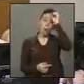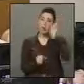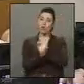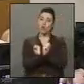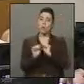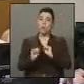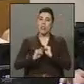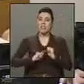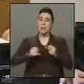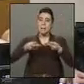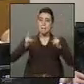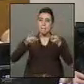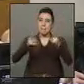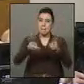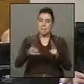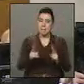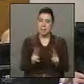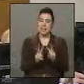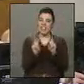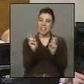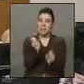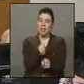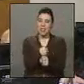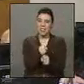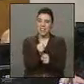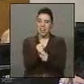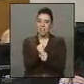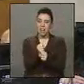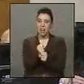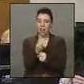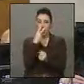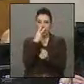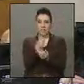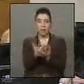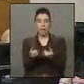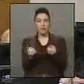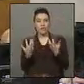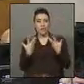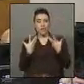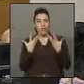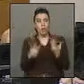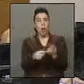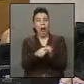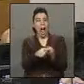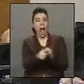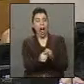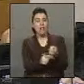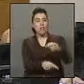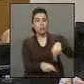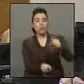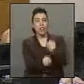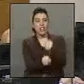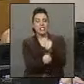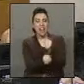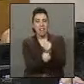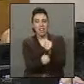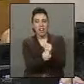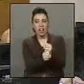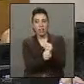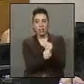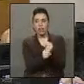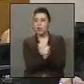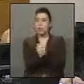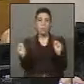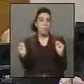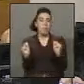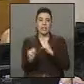seguir permitiendo, en particular en materia laboral, donde se expresa quizás más violentamente la explotación de los trabajadores y la lucha de clase. No